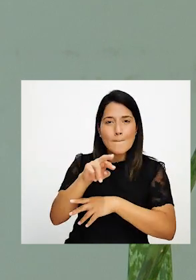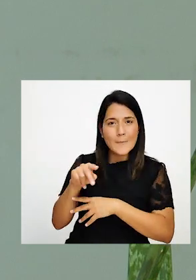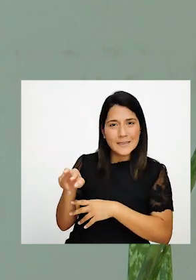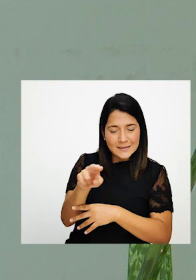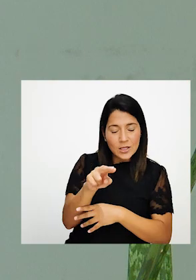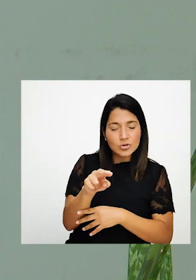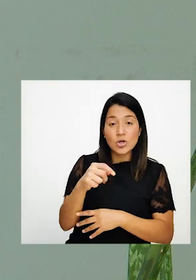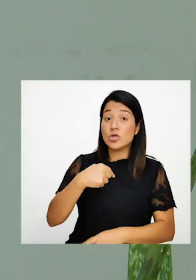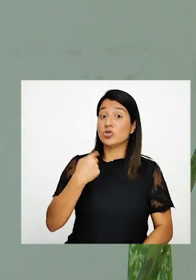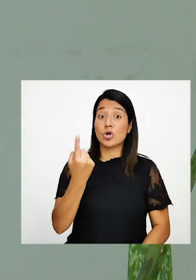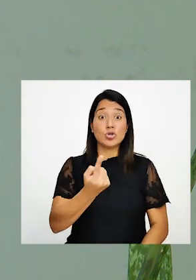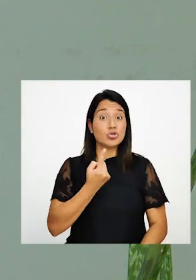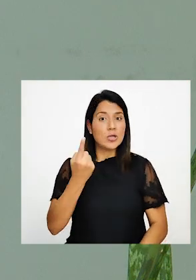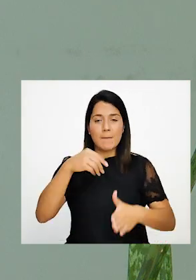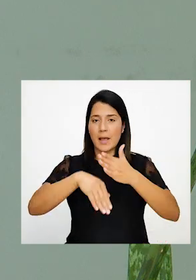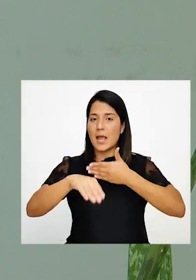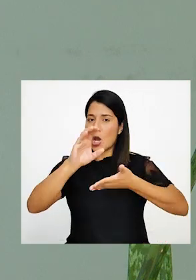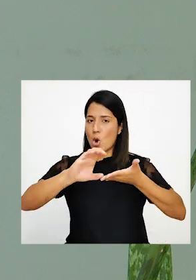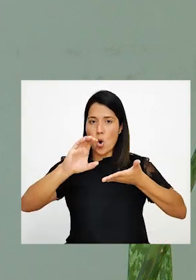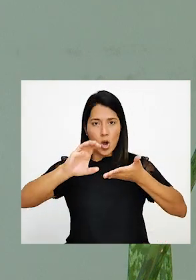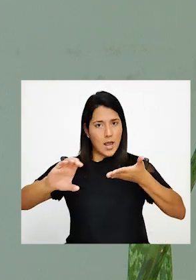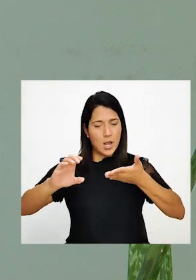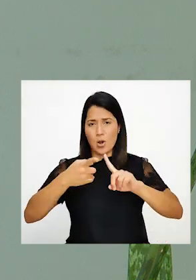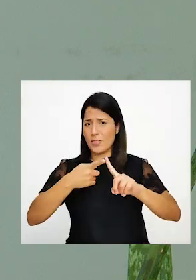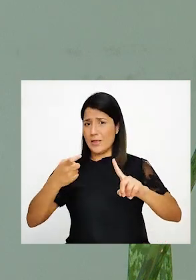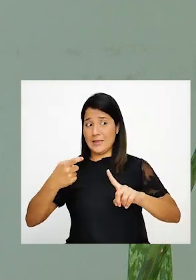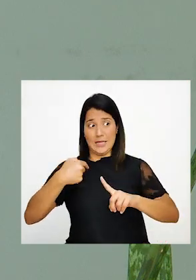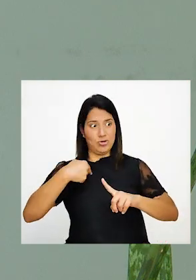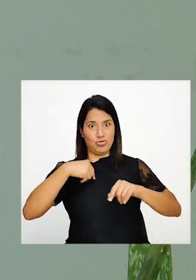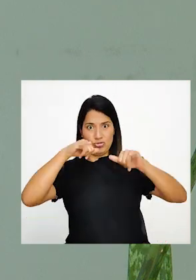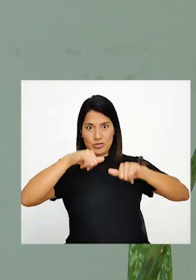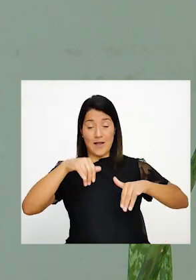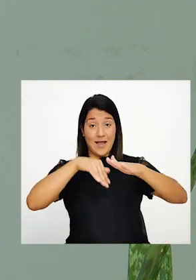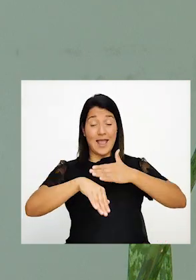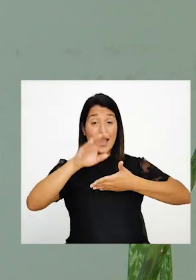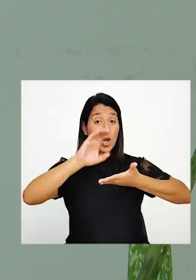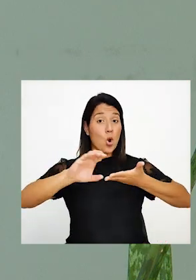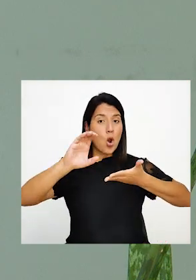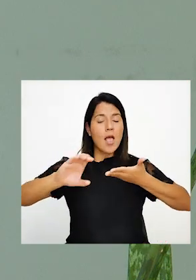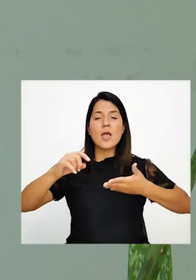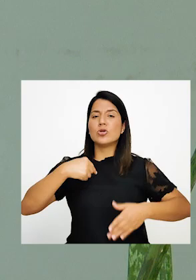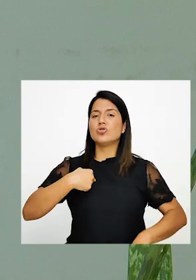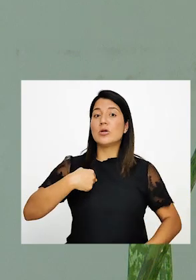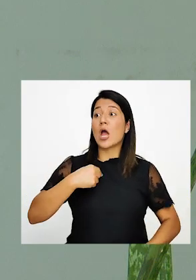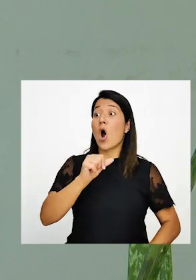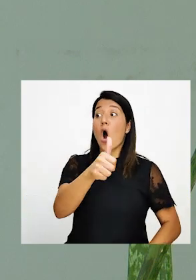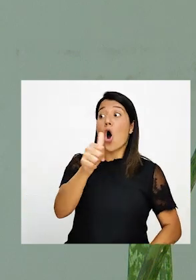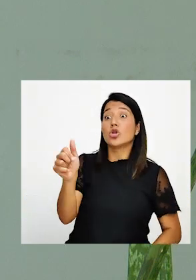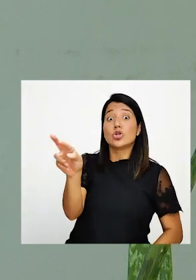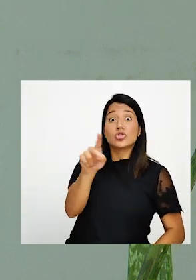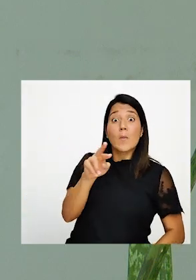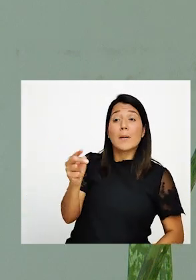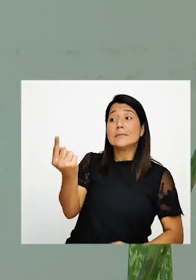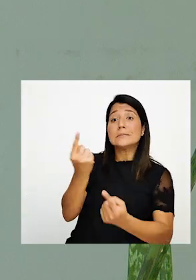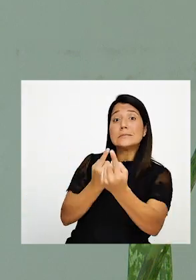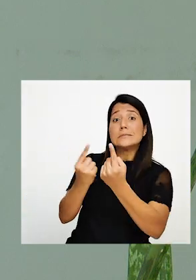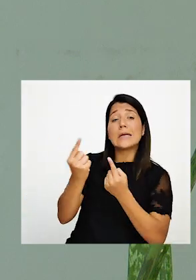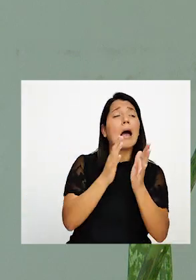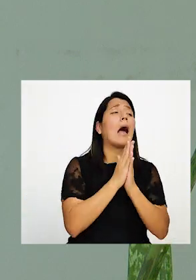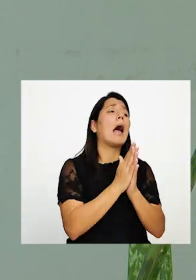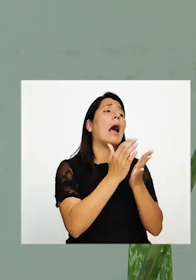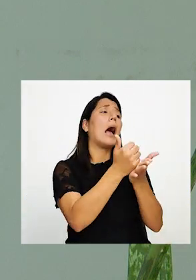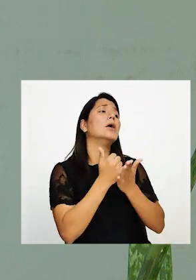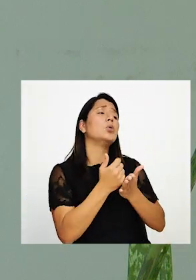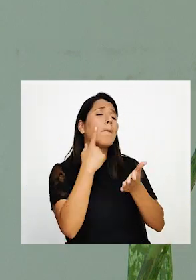Yo siempre en el colegio, desde que estaba en colegio, me pedían que les ayudara a mis amigos y a mis compañeros